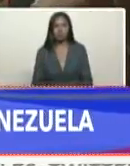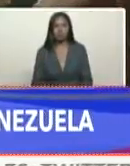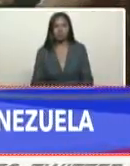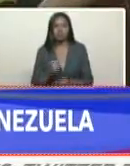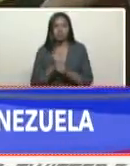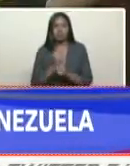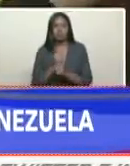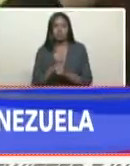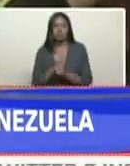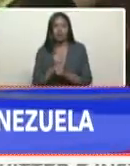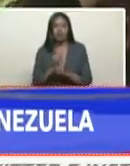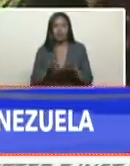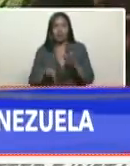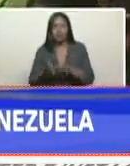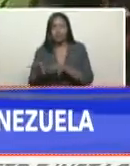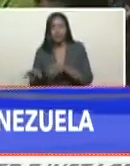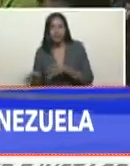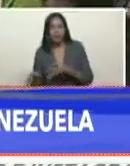trabajo, sembrar.